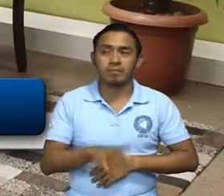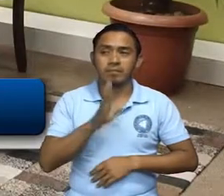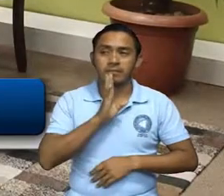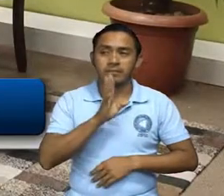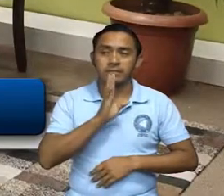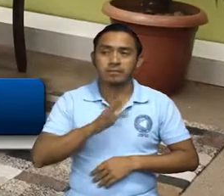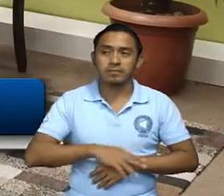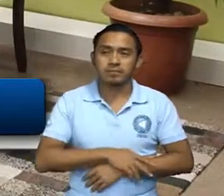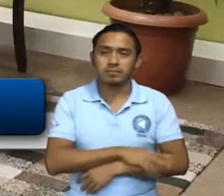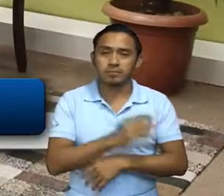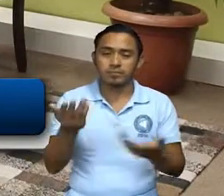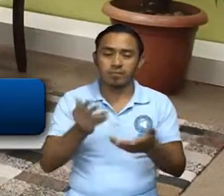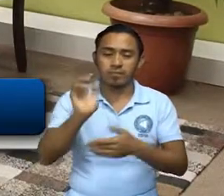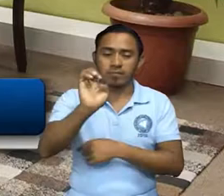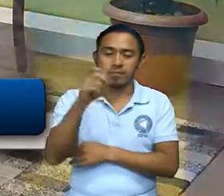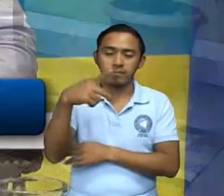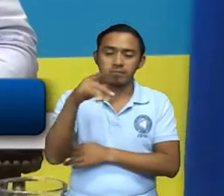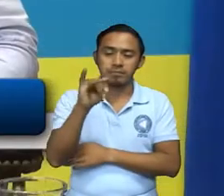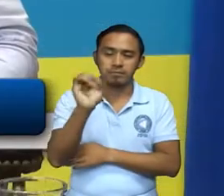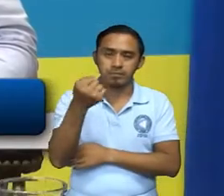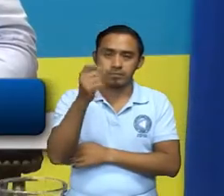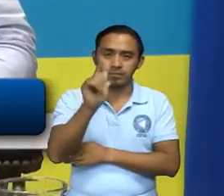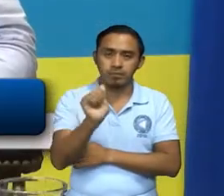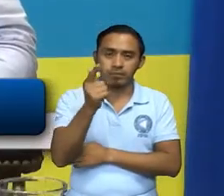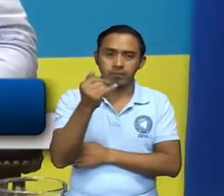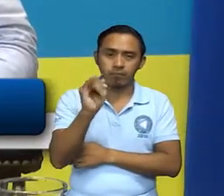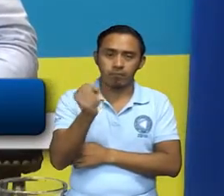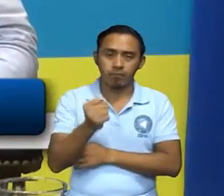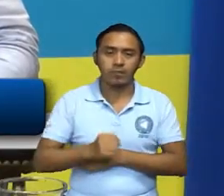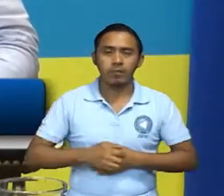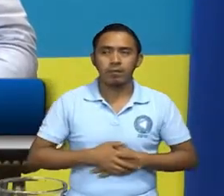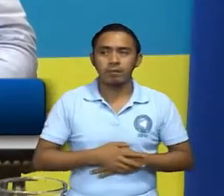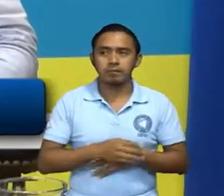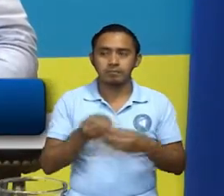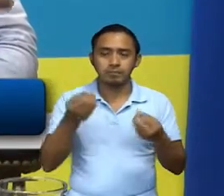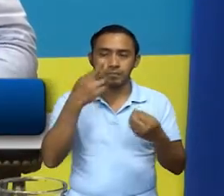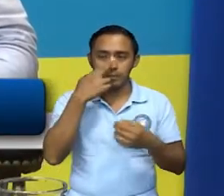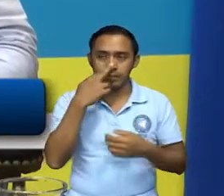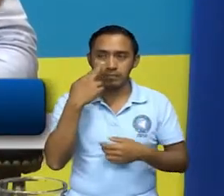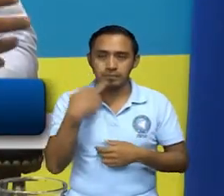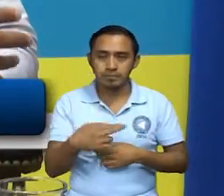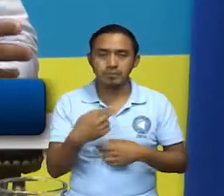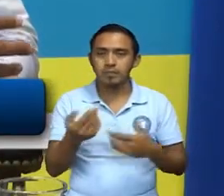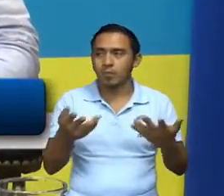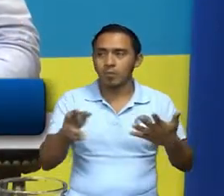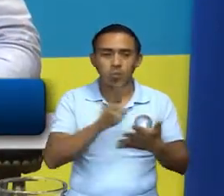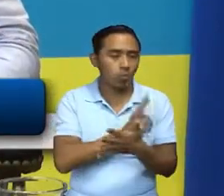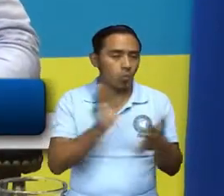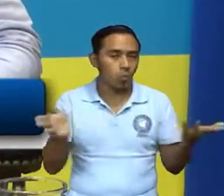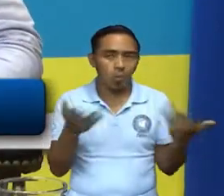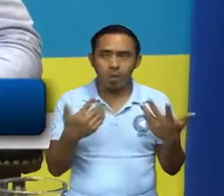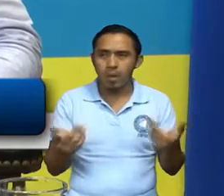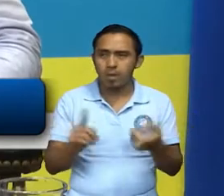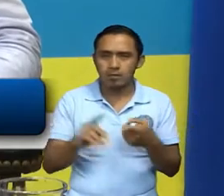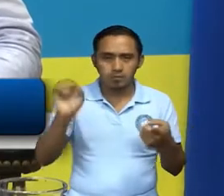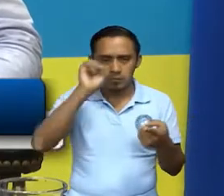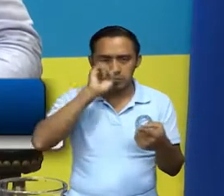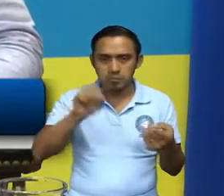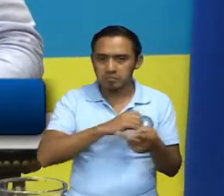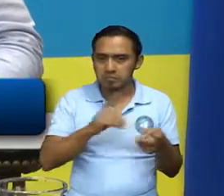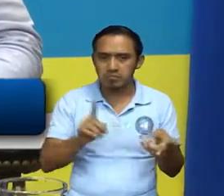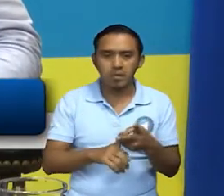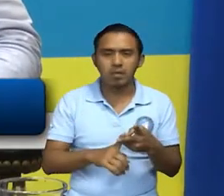de la epístasis. Esto es el sangrado nasal sin razón alguna. O sea, no hay golpe,